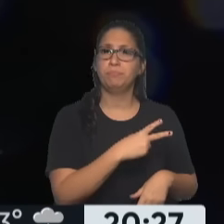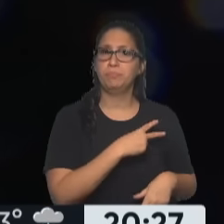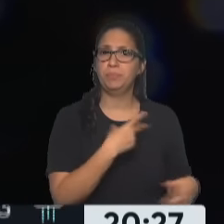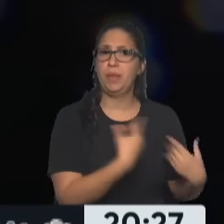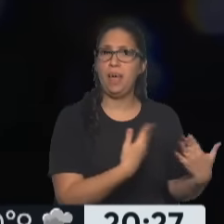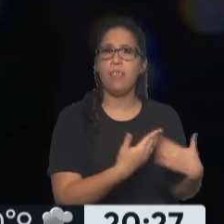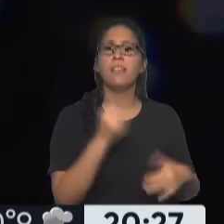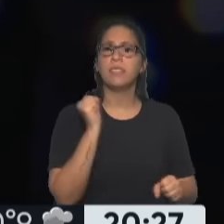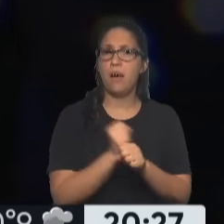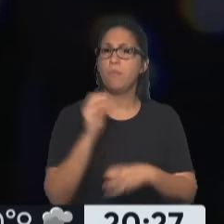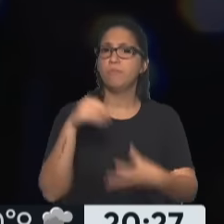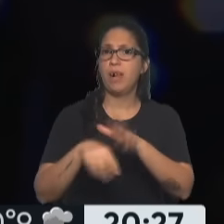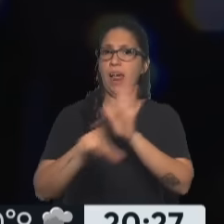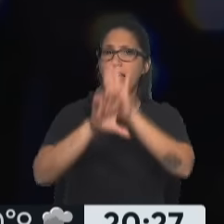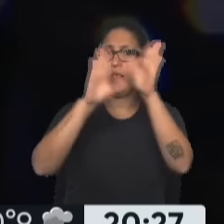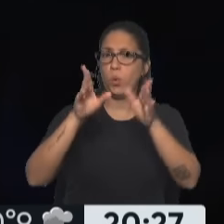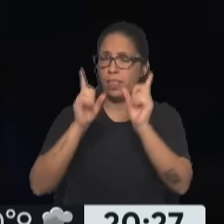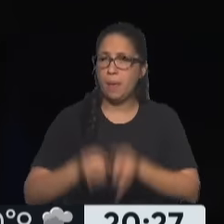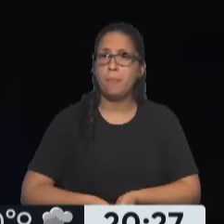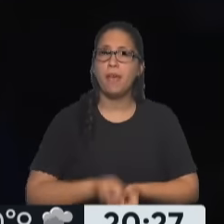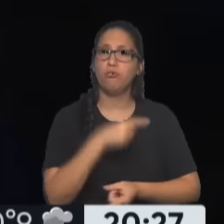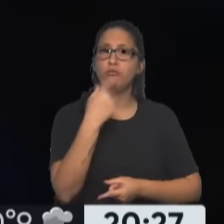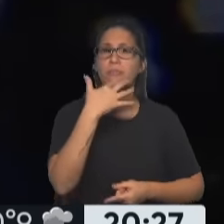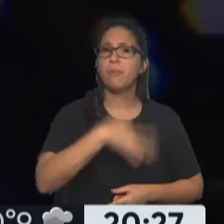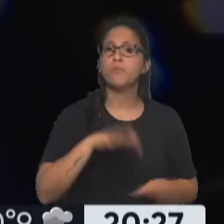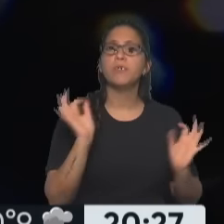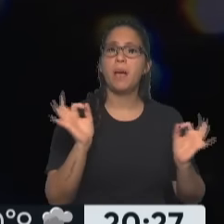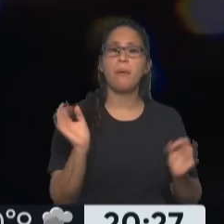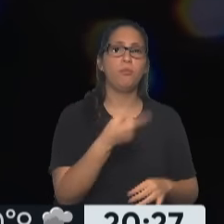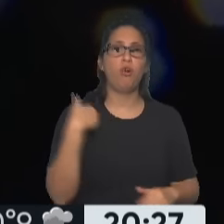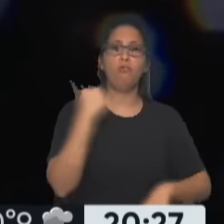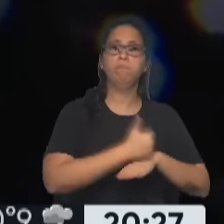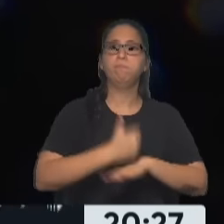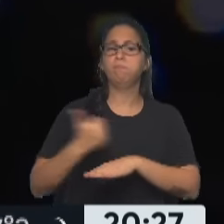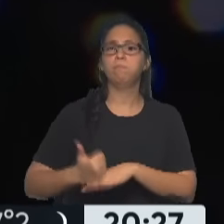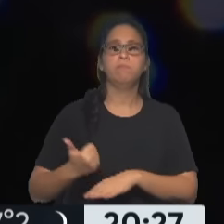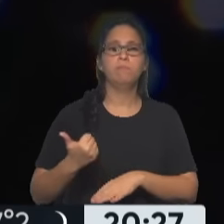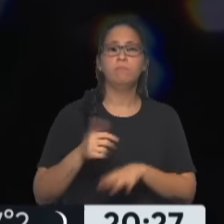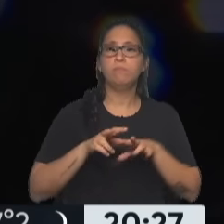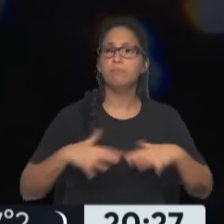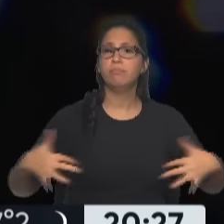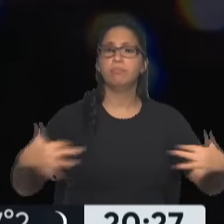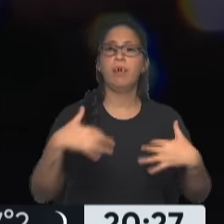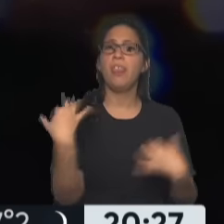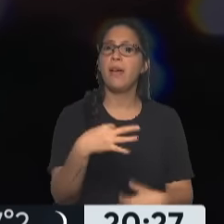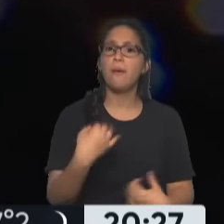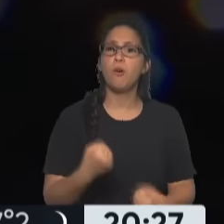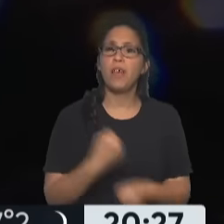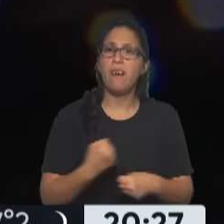trabajado juntos en la legislatura, pero entendemos, igual que todos los que estuvimos presentes hoy, que tenemos que hacer todo lo posible para que le vaya bien a este gobierno.